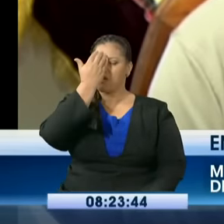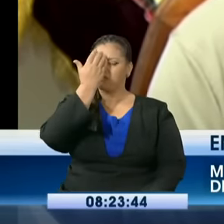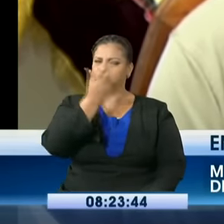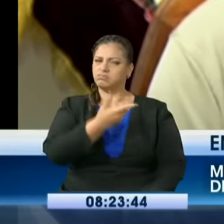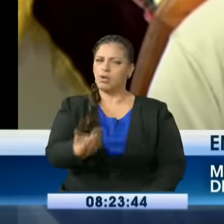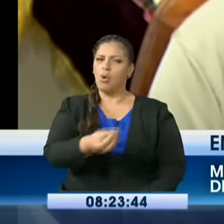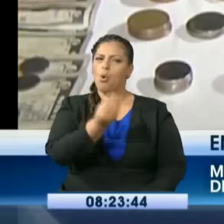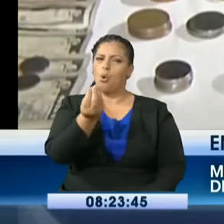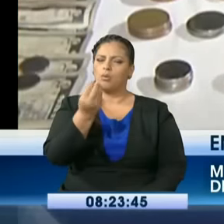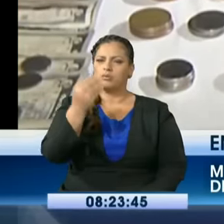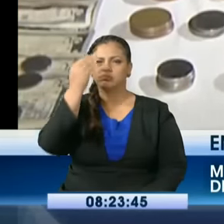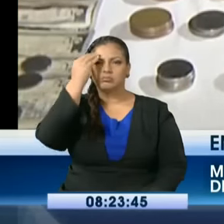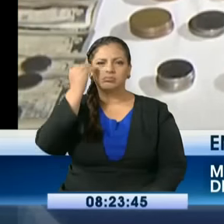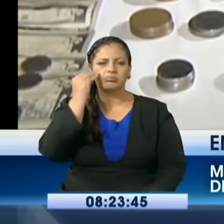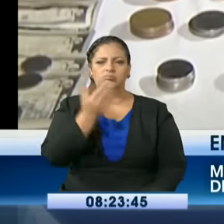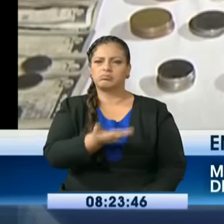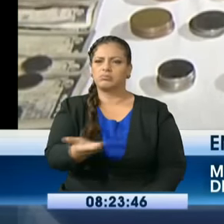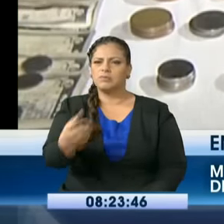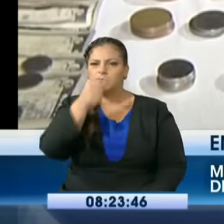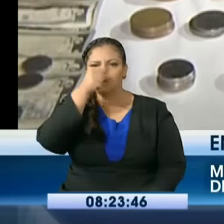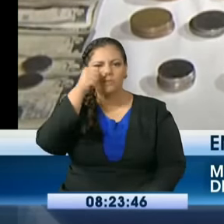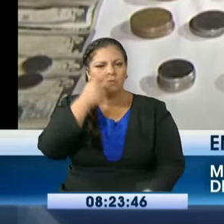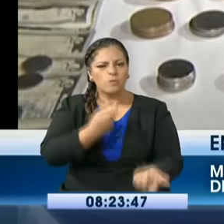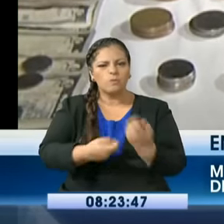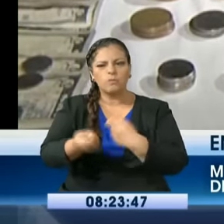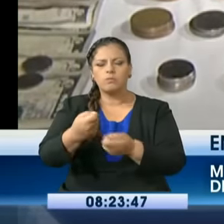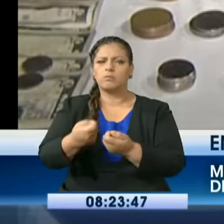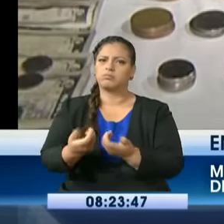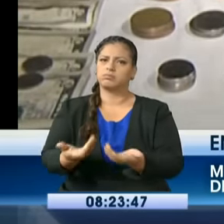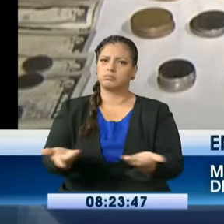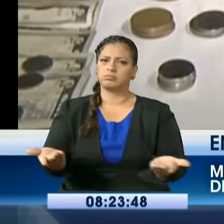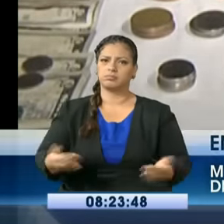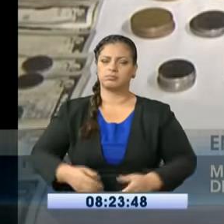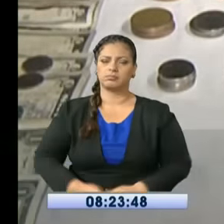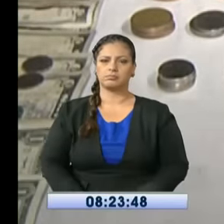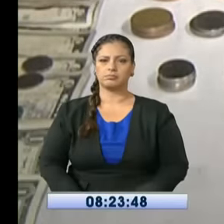a nuestros menores de edad. Informó Jorge Salazar.